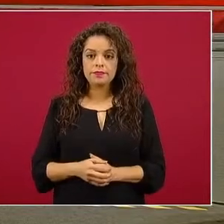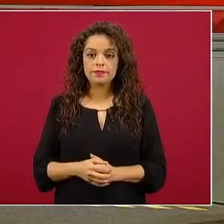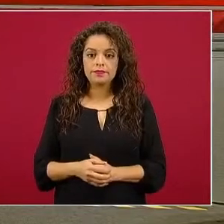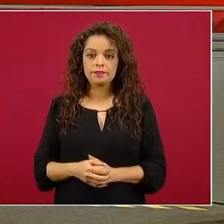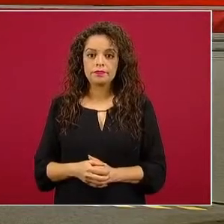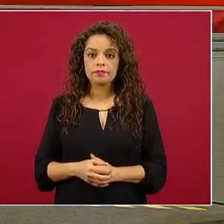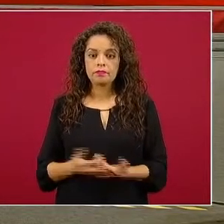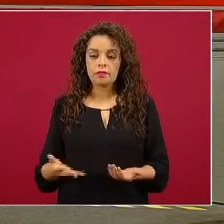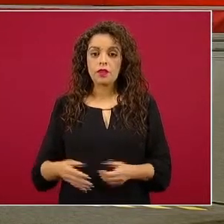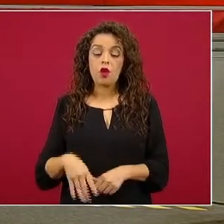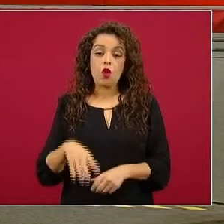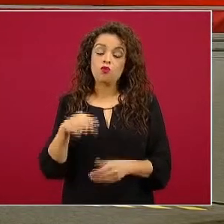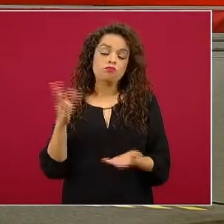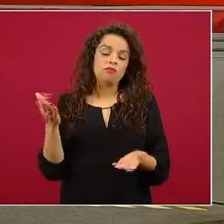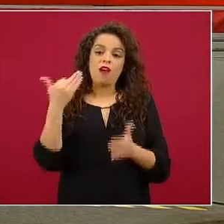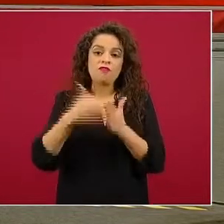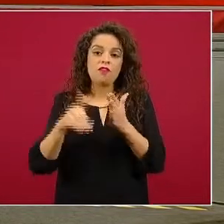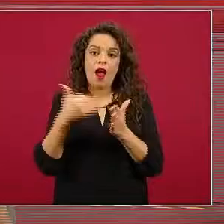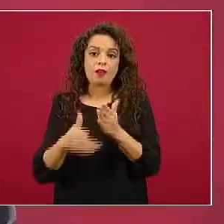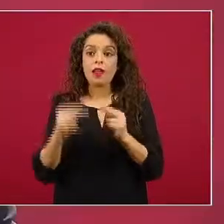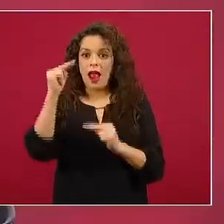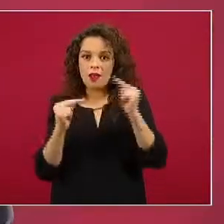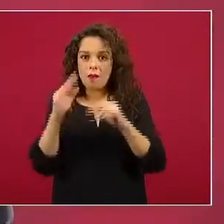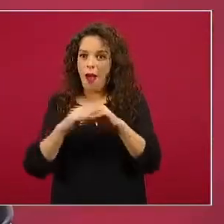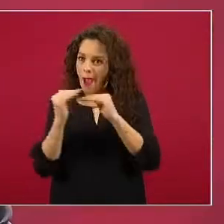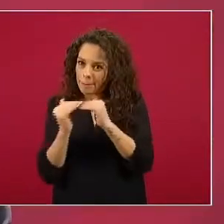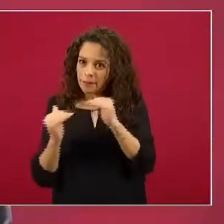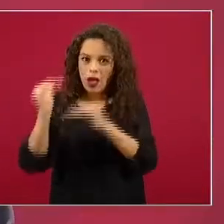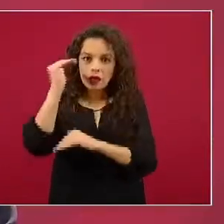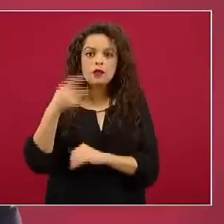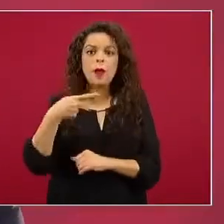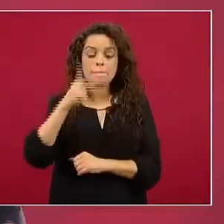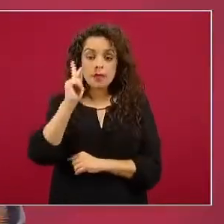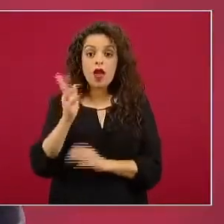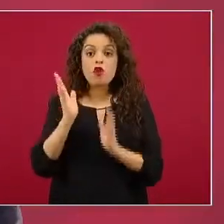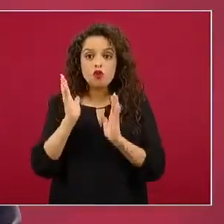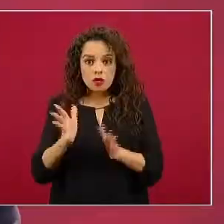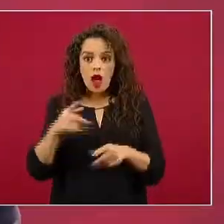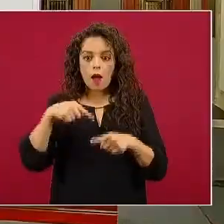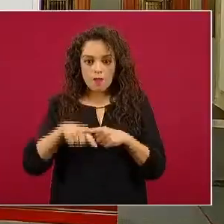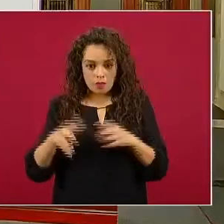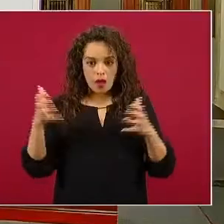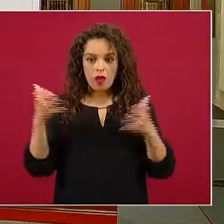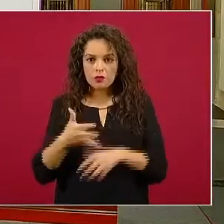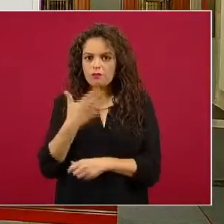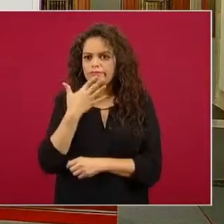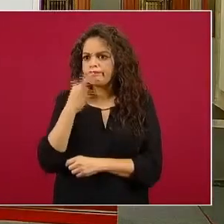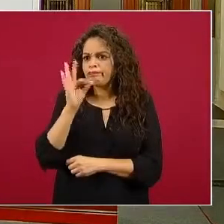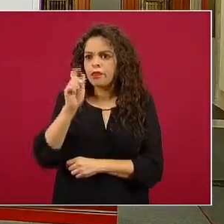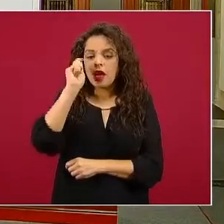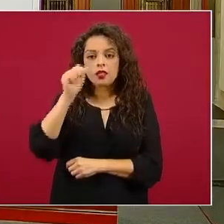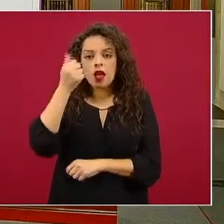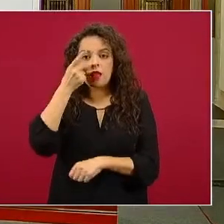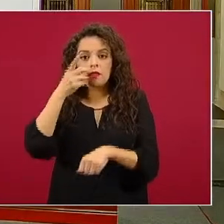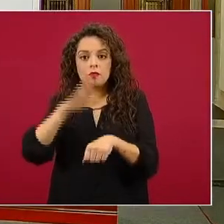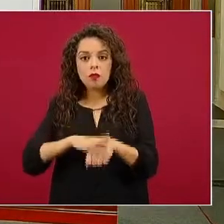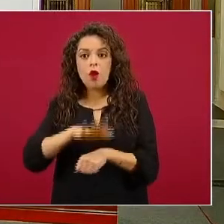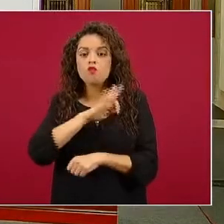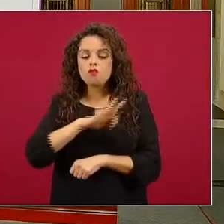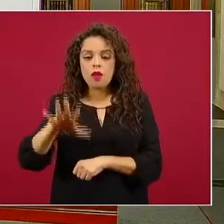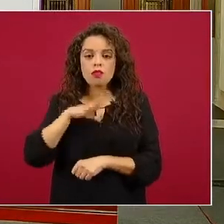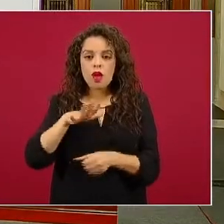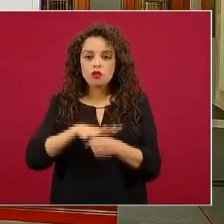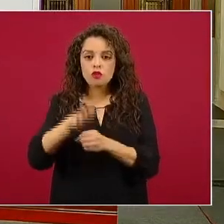sería deseable, pero definitivamente a través de esta intervención relativamente simple en términos administrativos, garantizar equipos